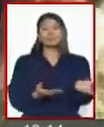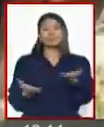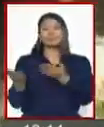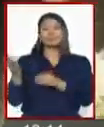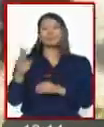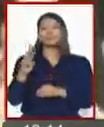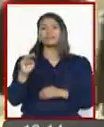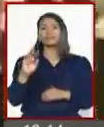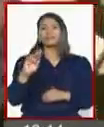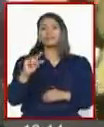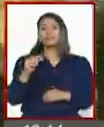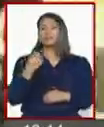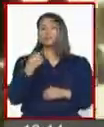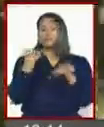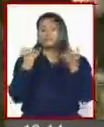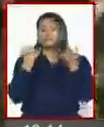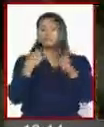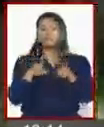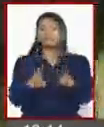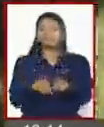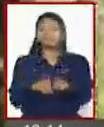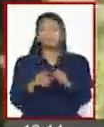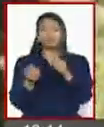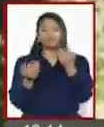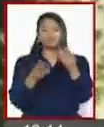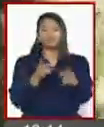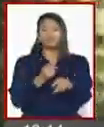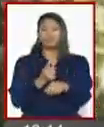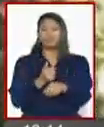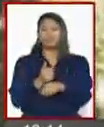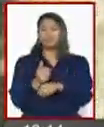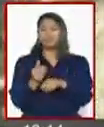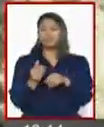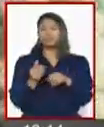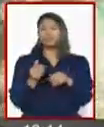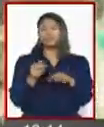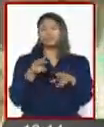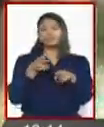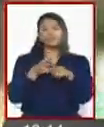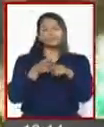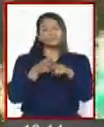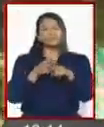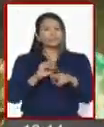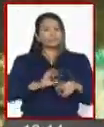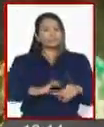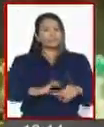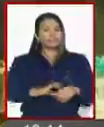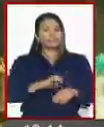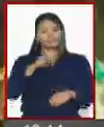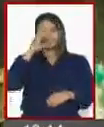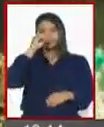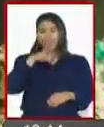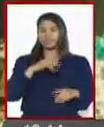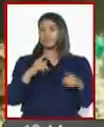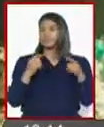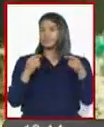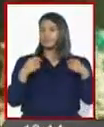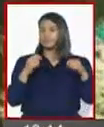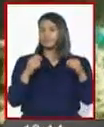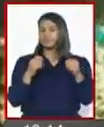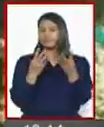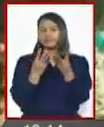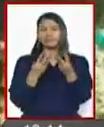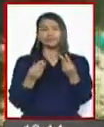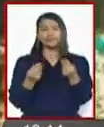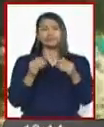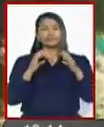de Santa Cruz. Según el informe preliminar, murió a causa de una puñalada en el abdomen. El victimador en primera instancia intentó deshacerse